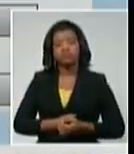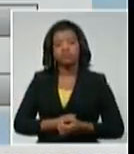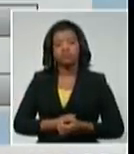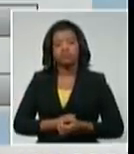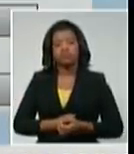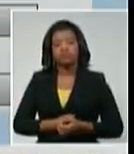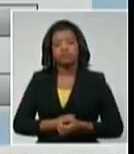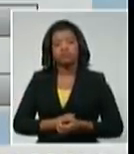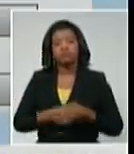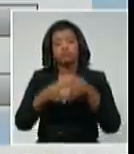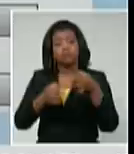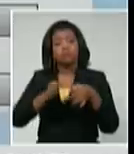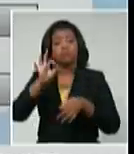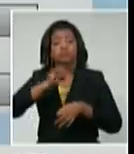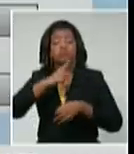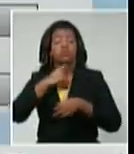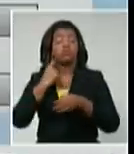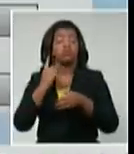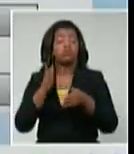letalidad